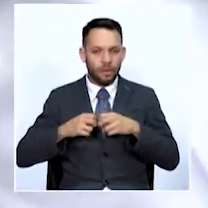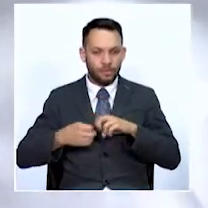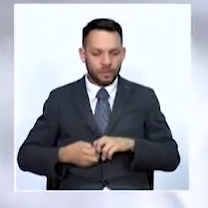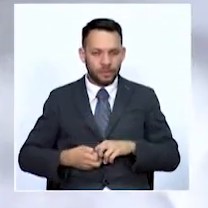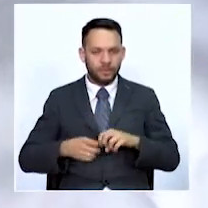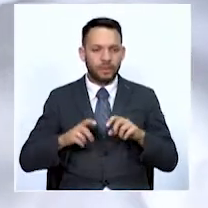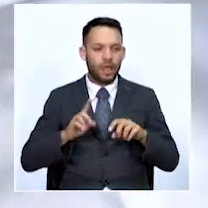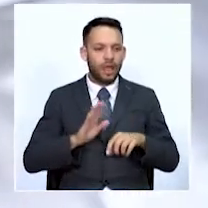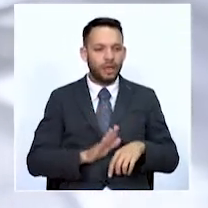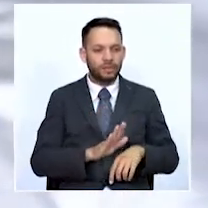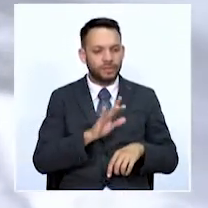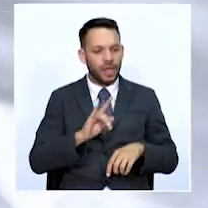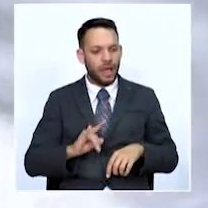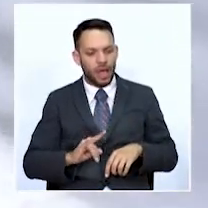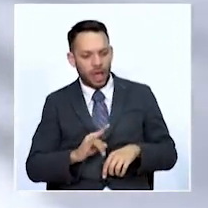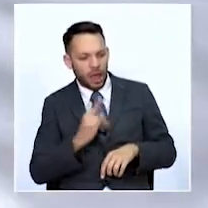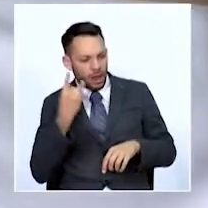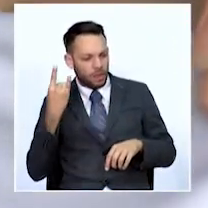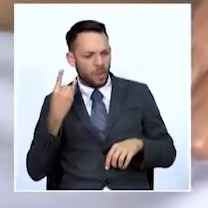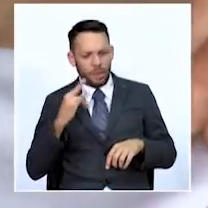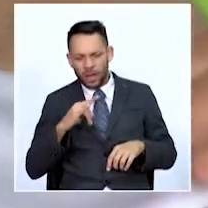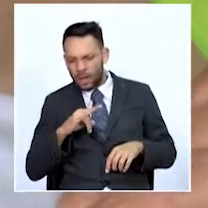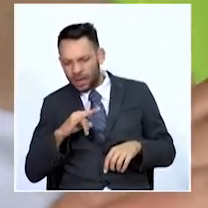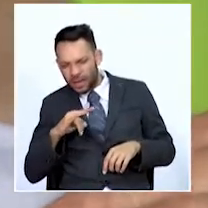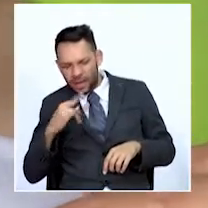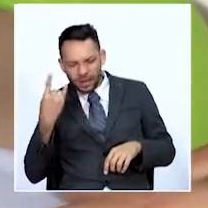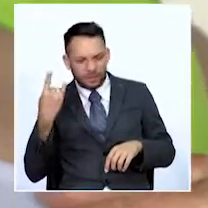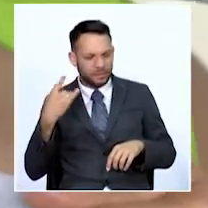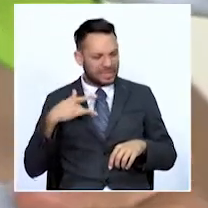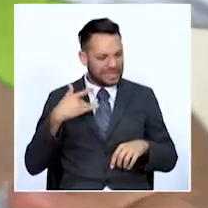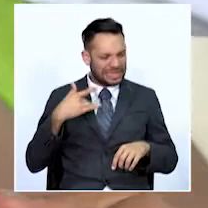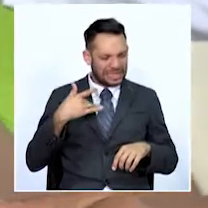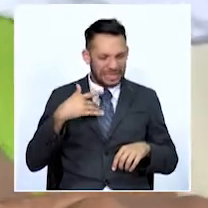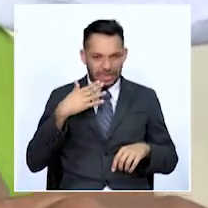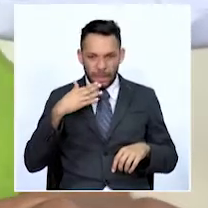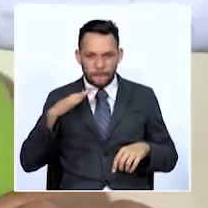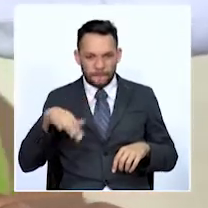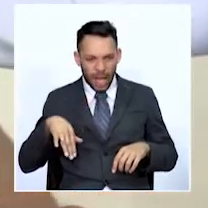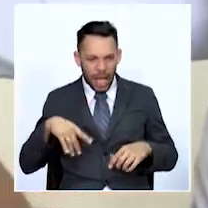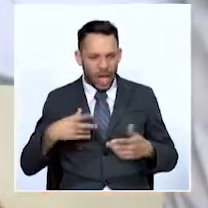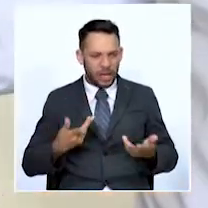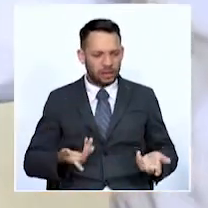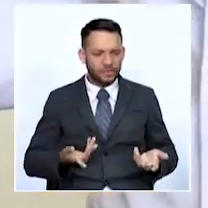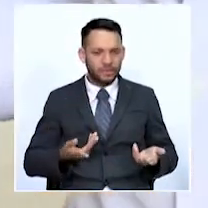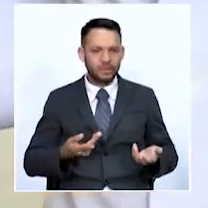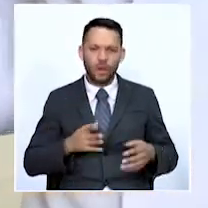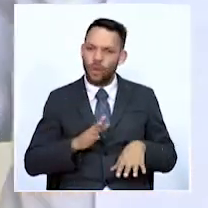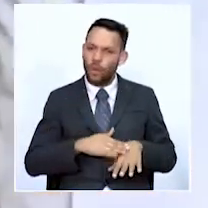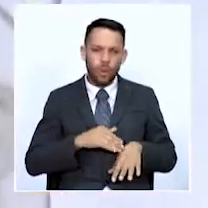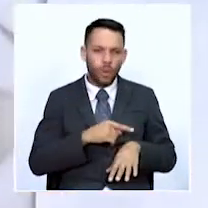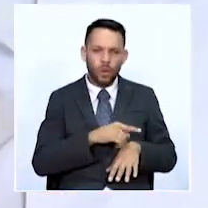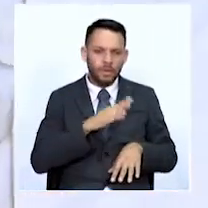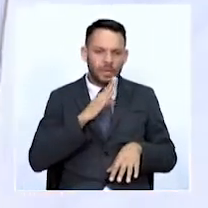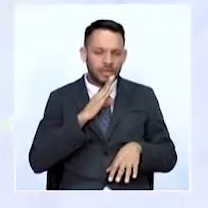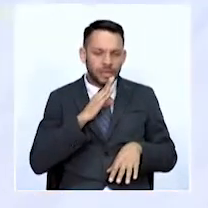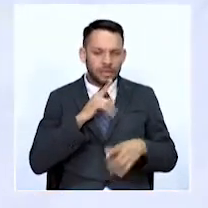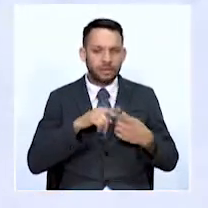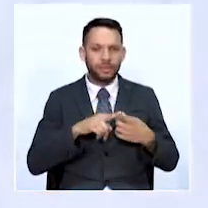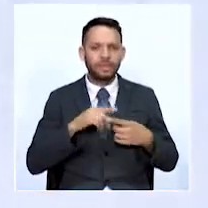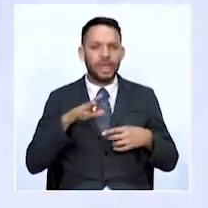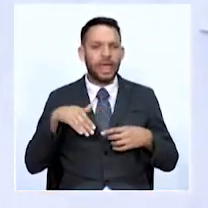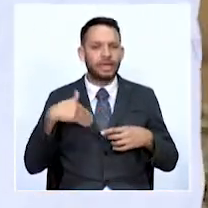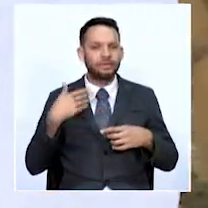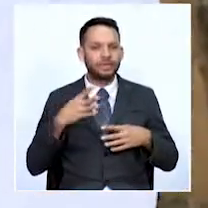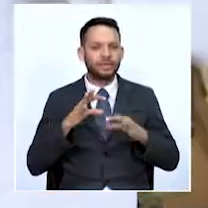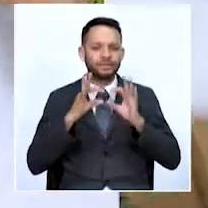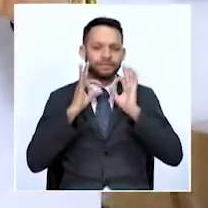en tu casa habían cuadros de artritis? Algo que usted, nosotros siempre tenemos esa pregunta, ¿a qué le achaca? Ay, después de una